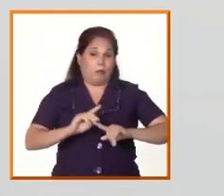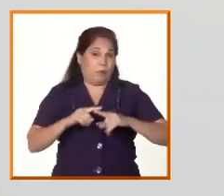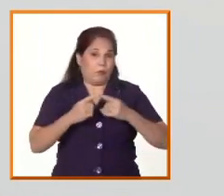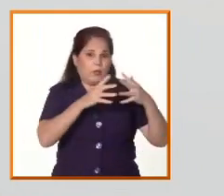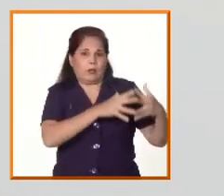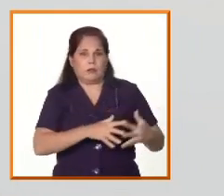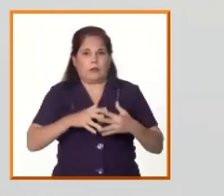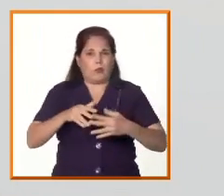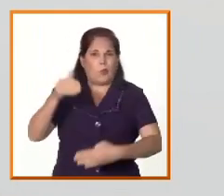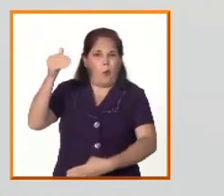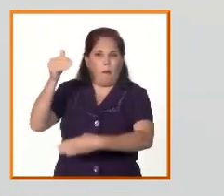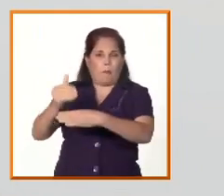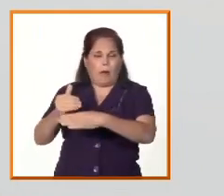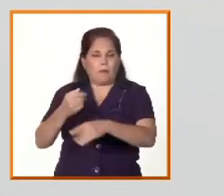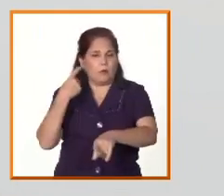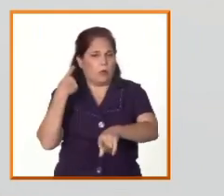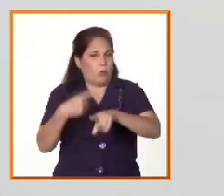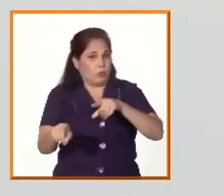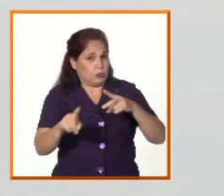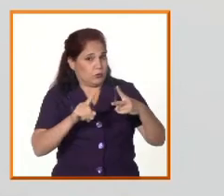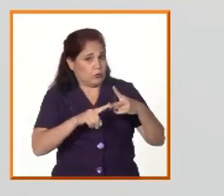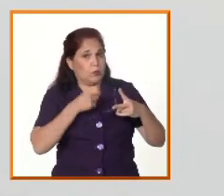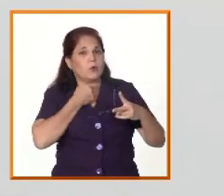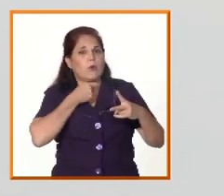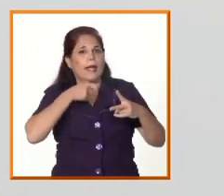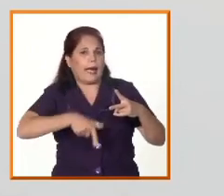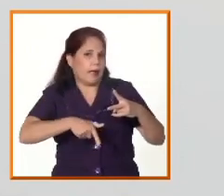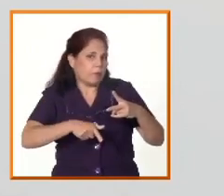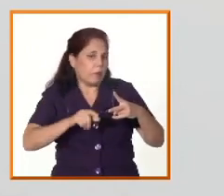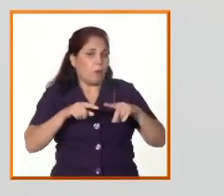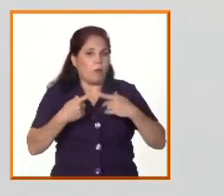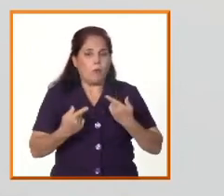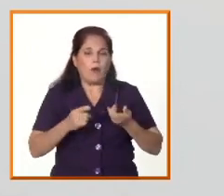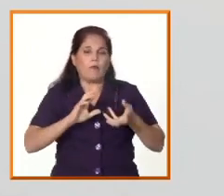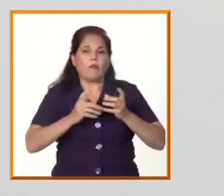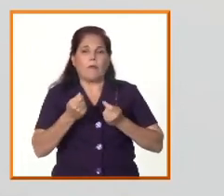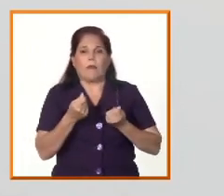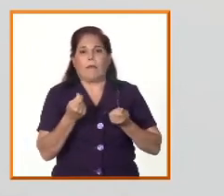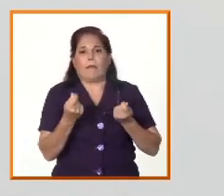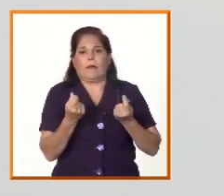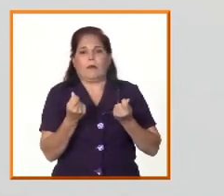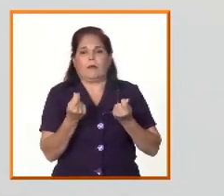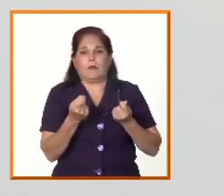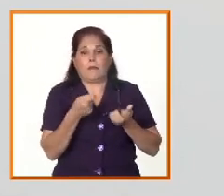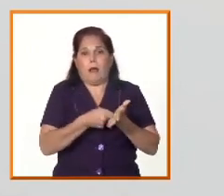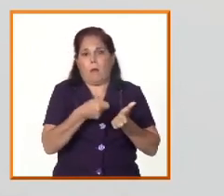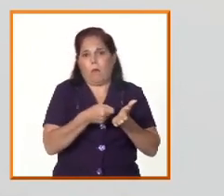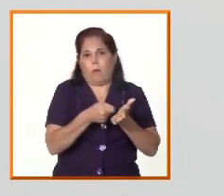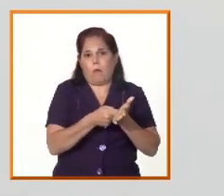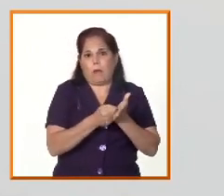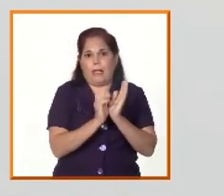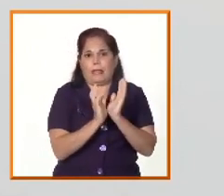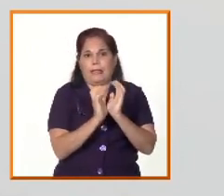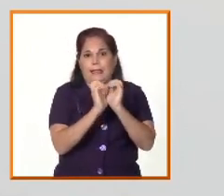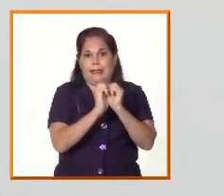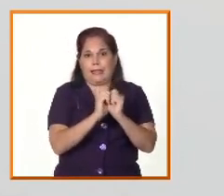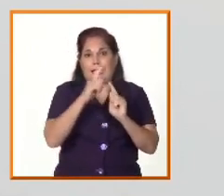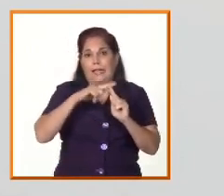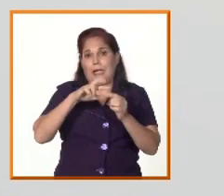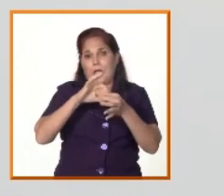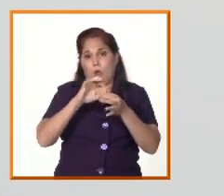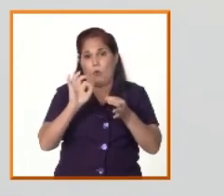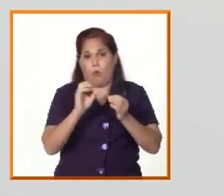de los Estados Unidos otro ejemplo es el tema los mecanismos financieros que utilizamos para comprar el trigo nosotros A veces tenemos que